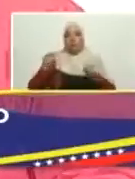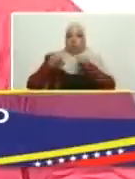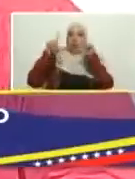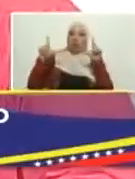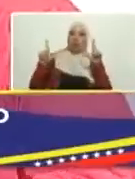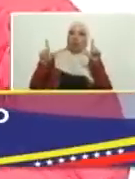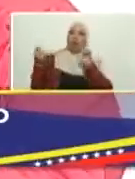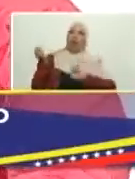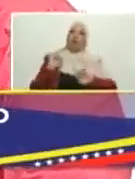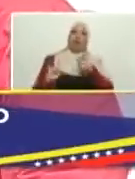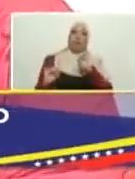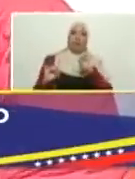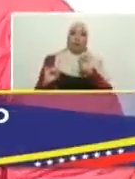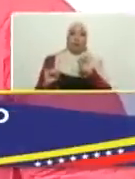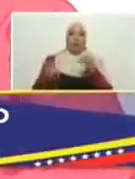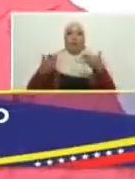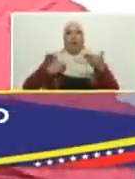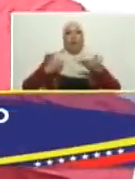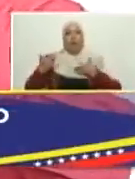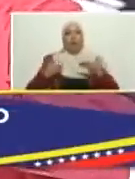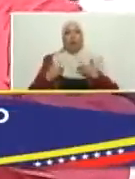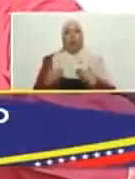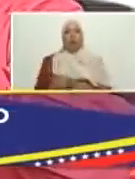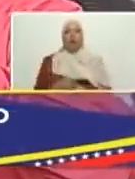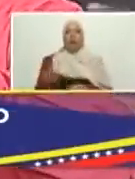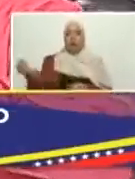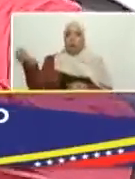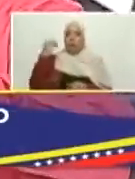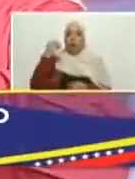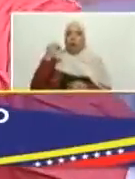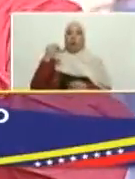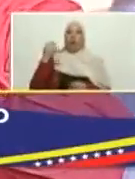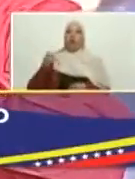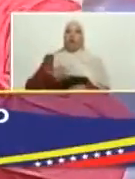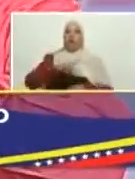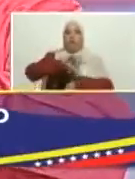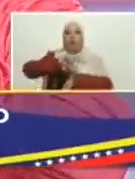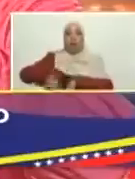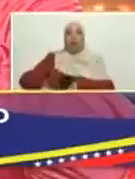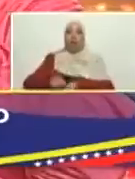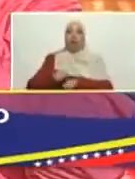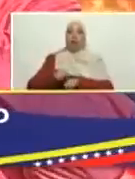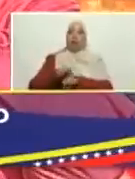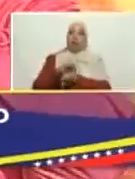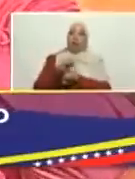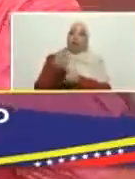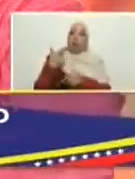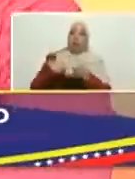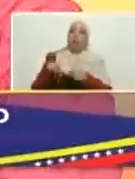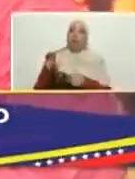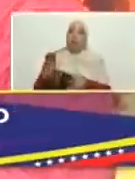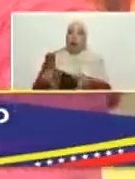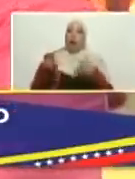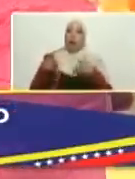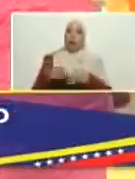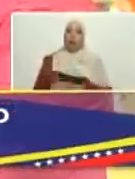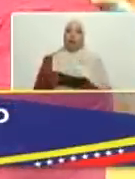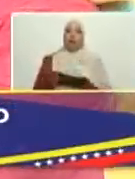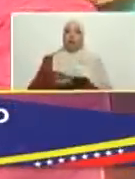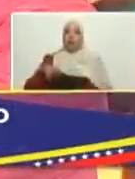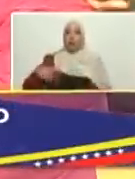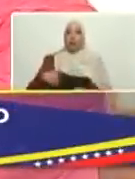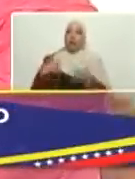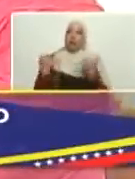pero que enfrentaremos y más tarde que temprano las venceremos. Porque